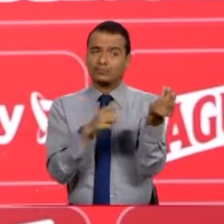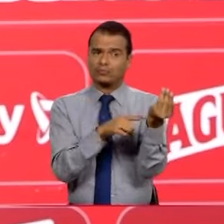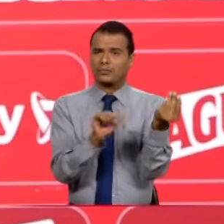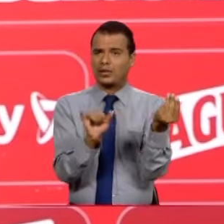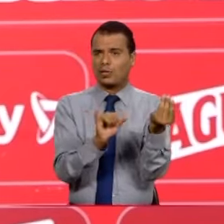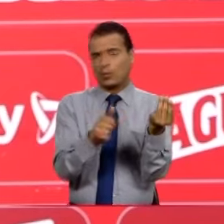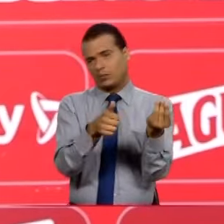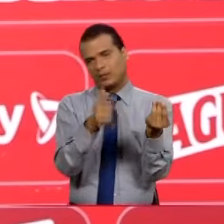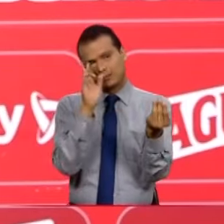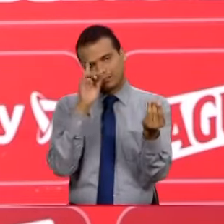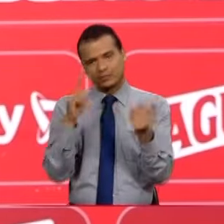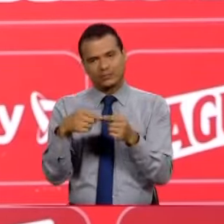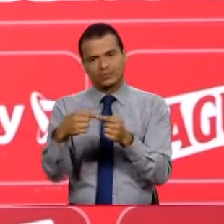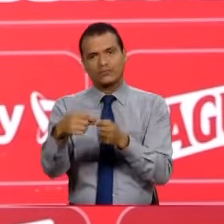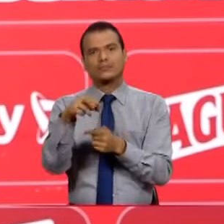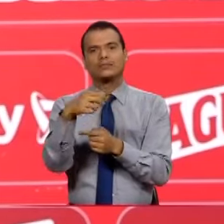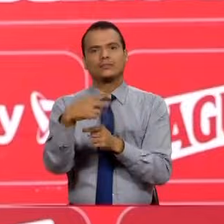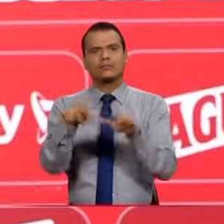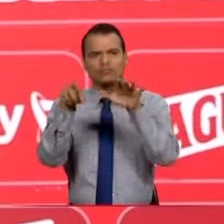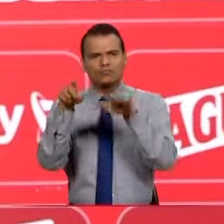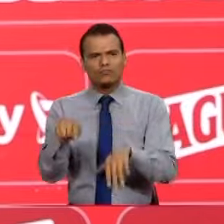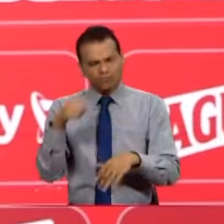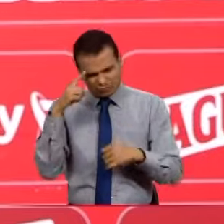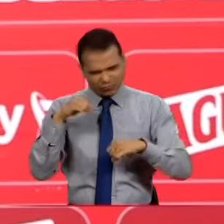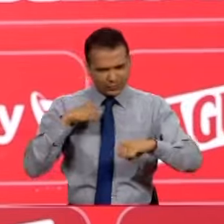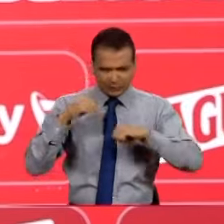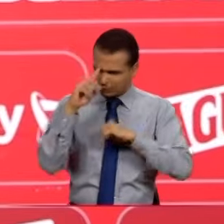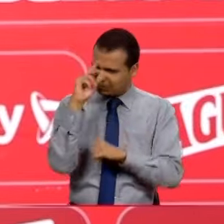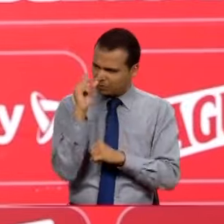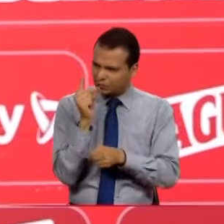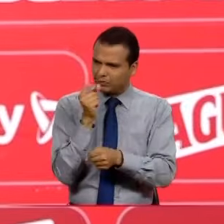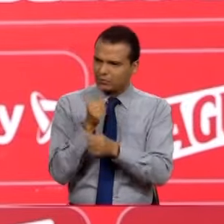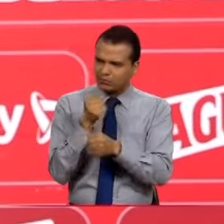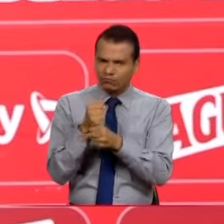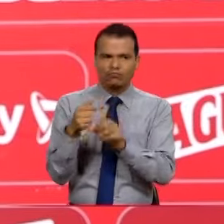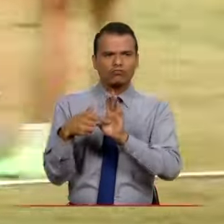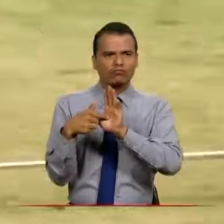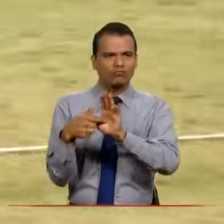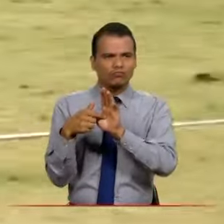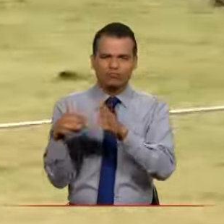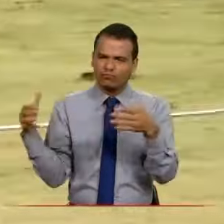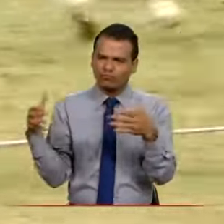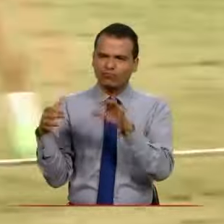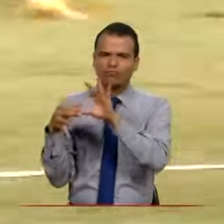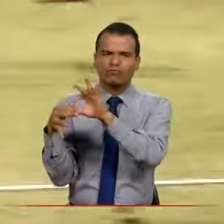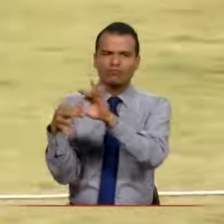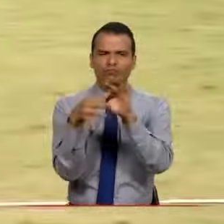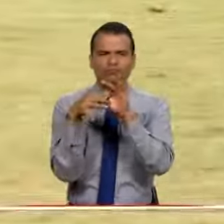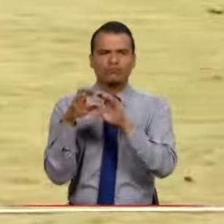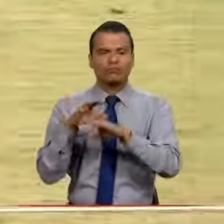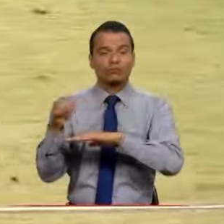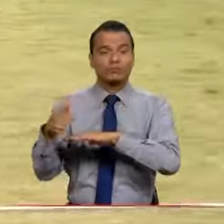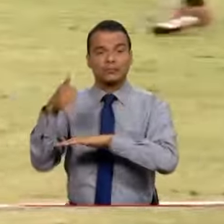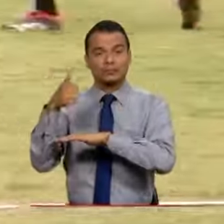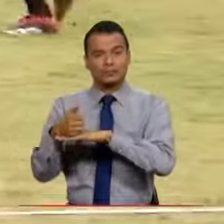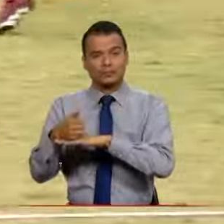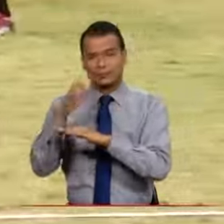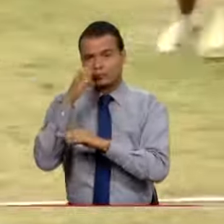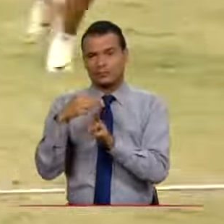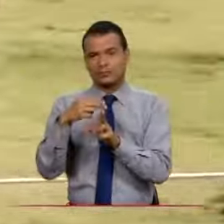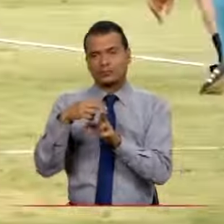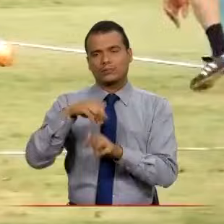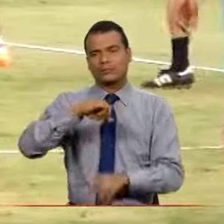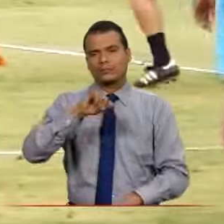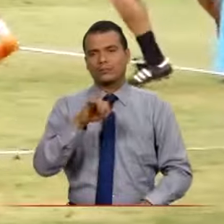semestre por delante donde tenemos que revalidar todo lo que venimos trabajando tenemos que seguir trabajando en Unidad el estratega escarlata Jorge polilla da